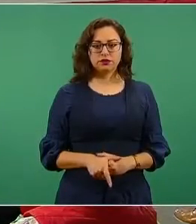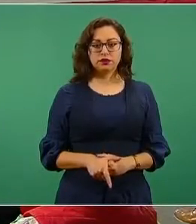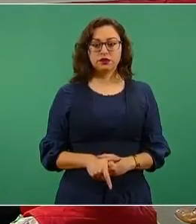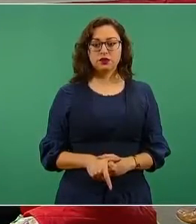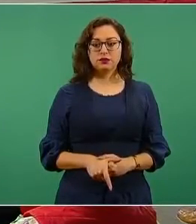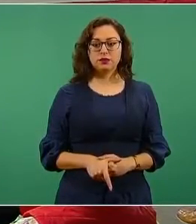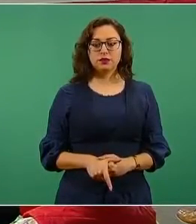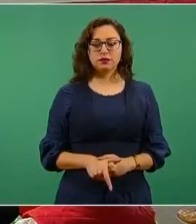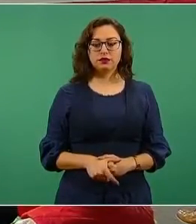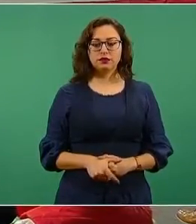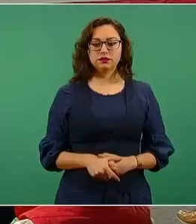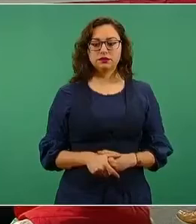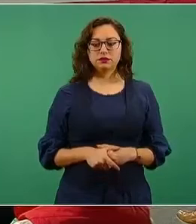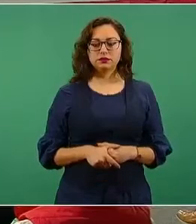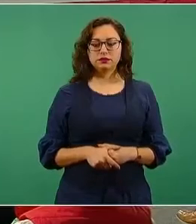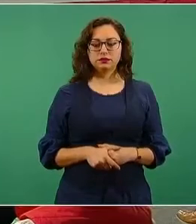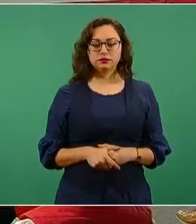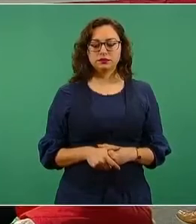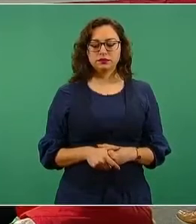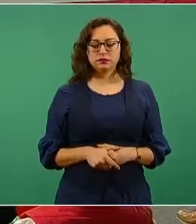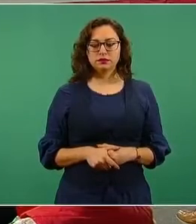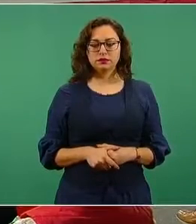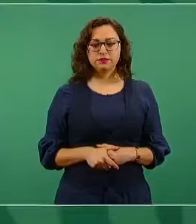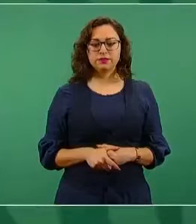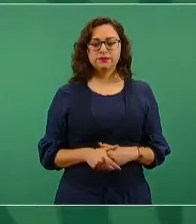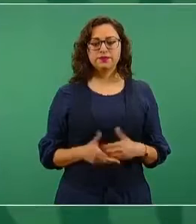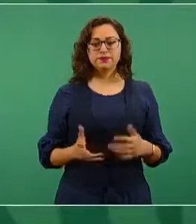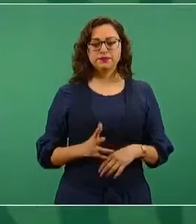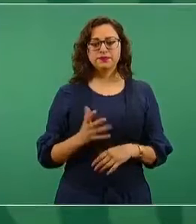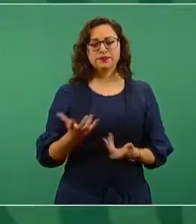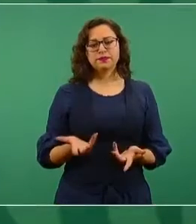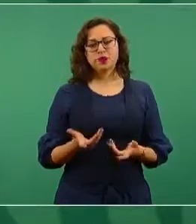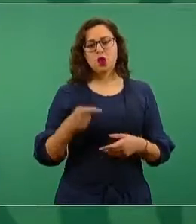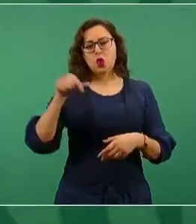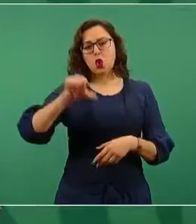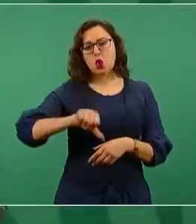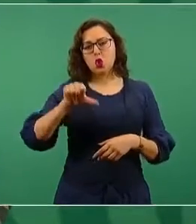que tenemos todos los días sobre seguridad.